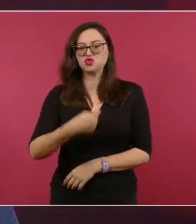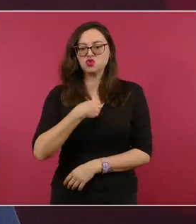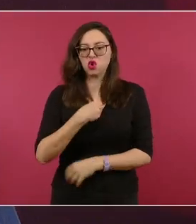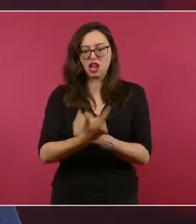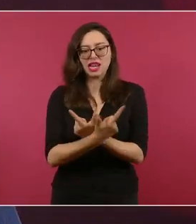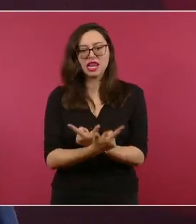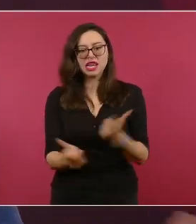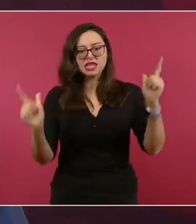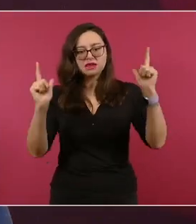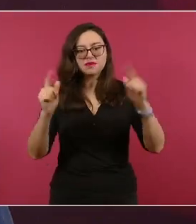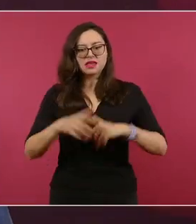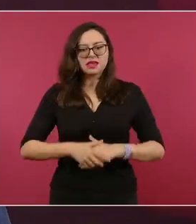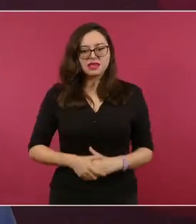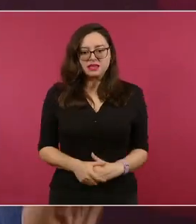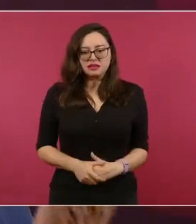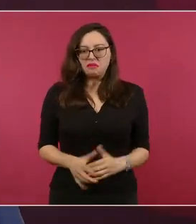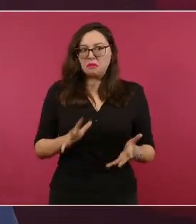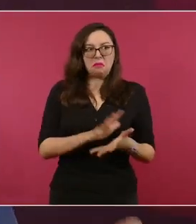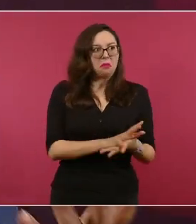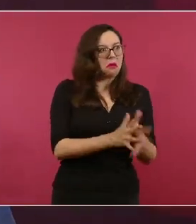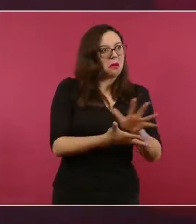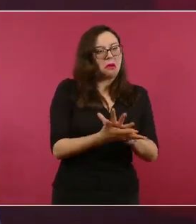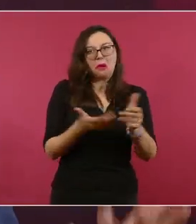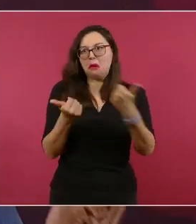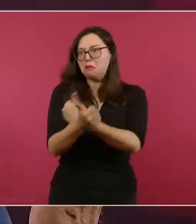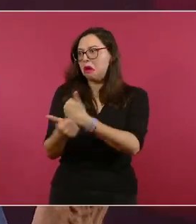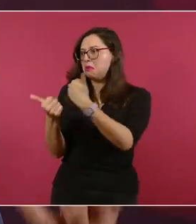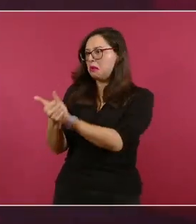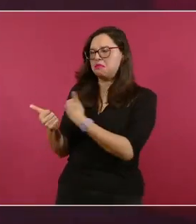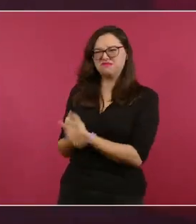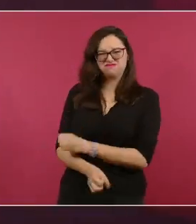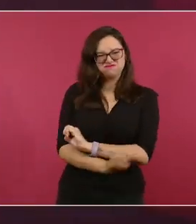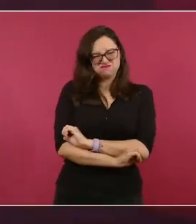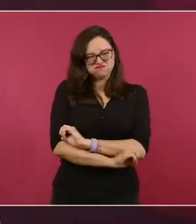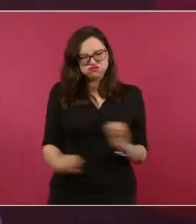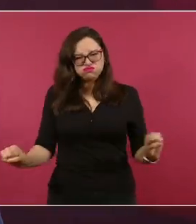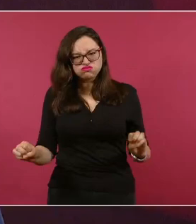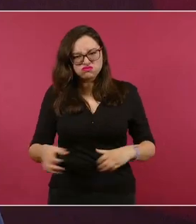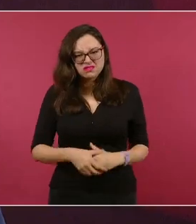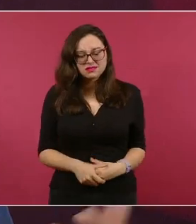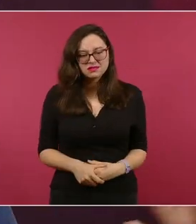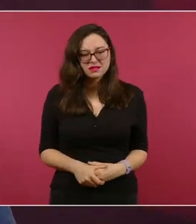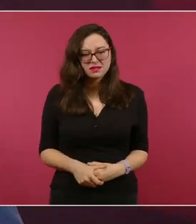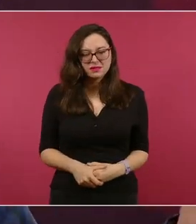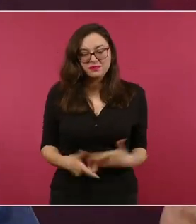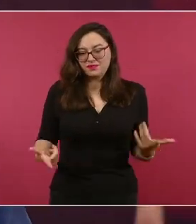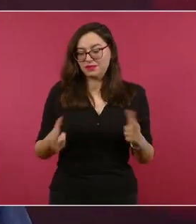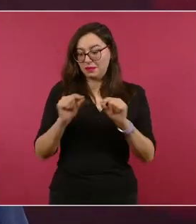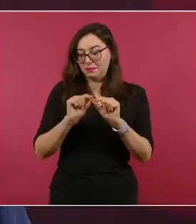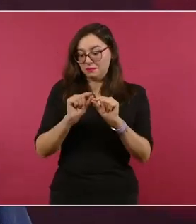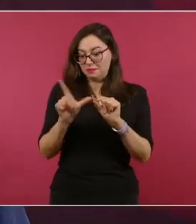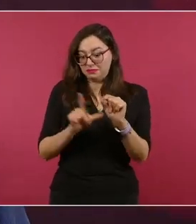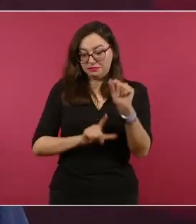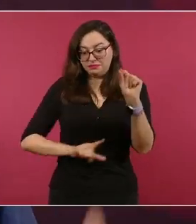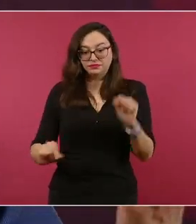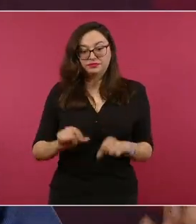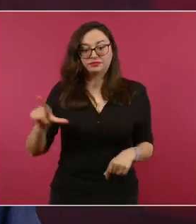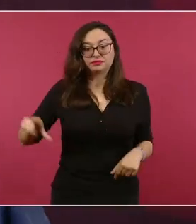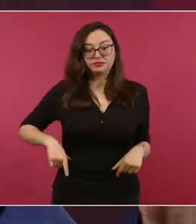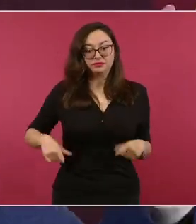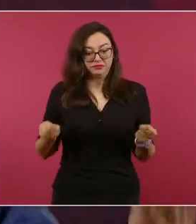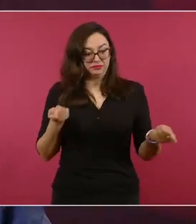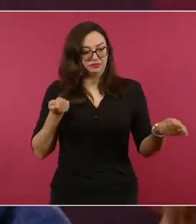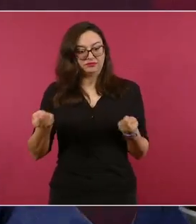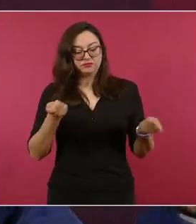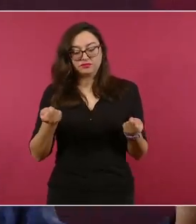libertad. Además, no se puede gobernar un país como México, con un gran pueblo, si el